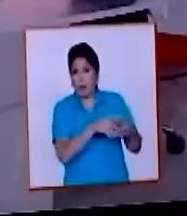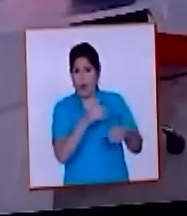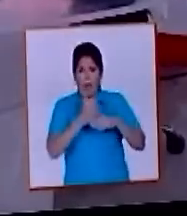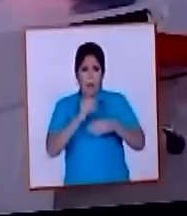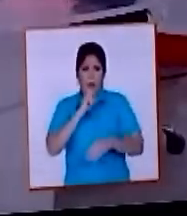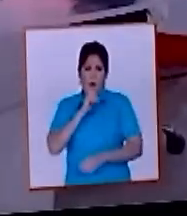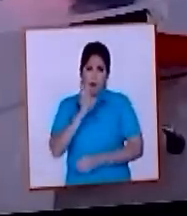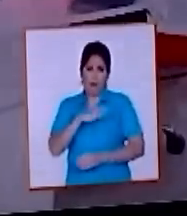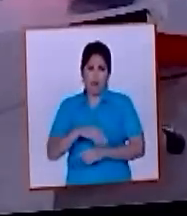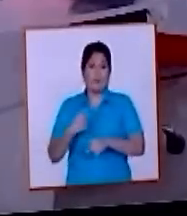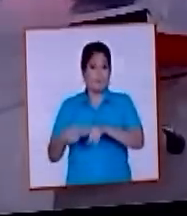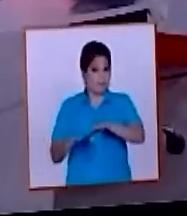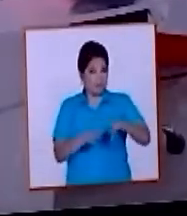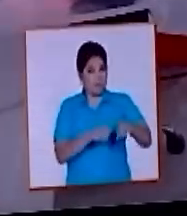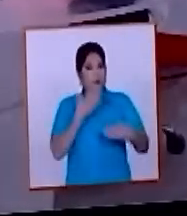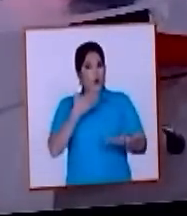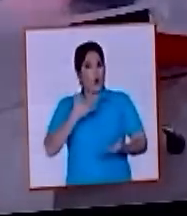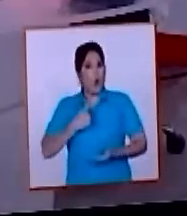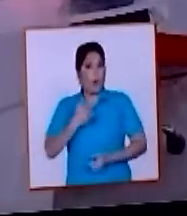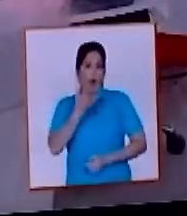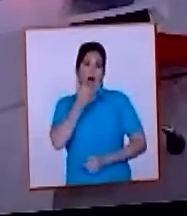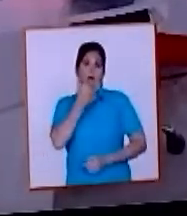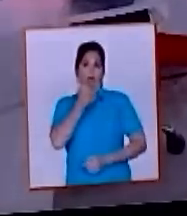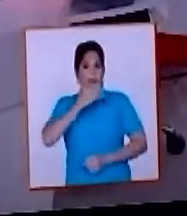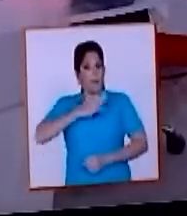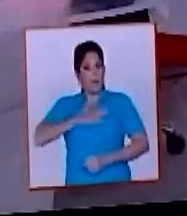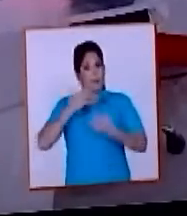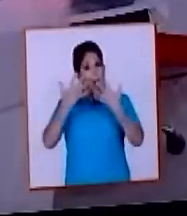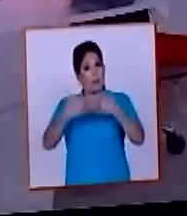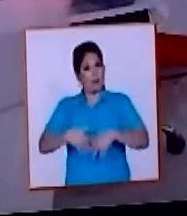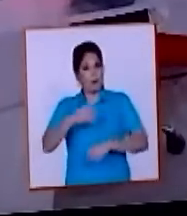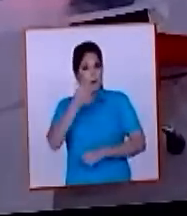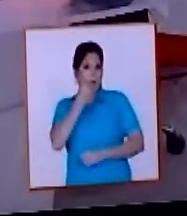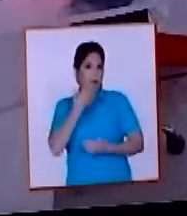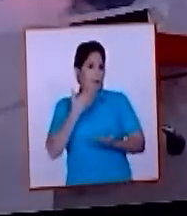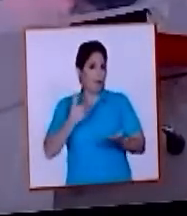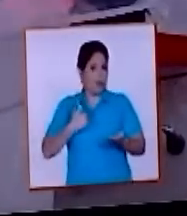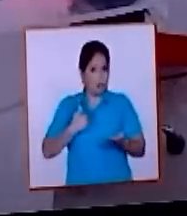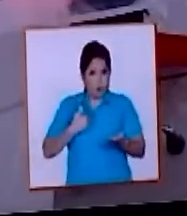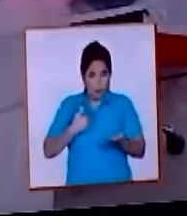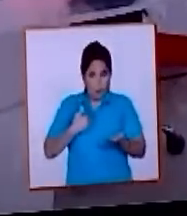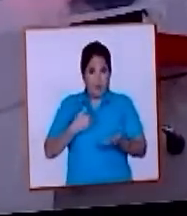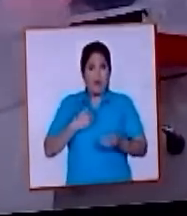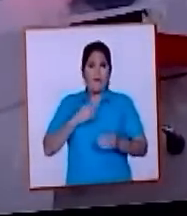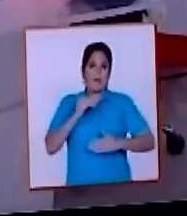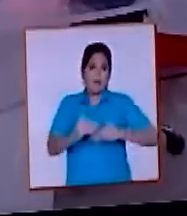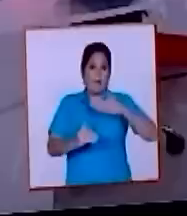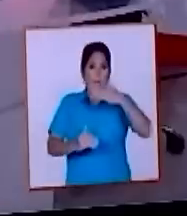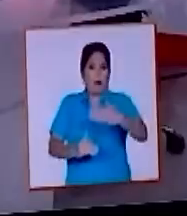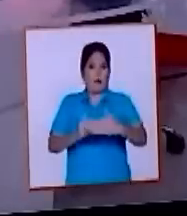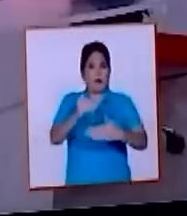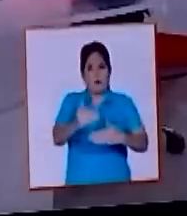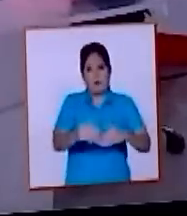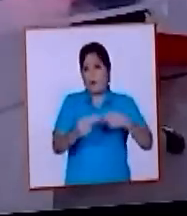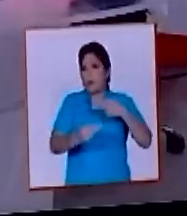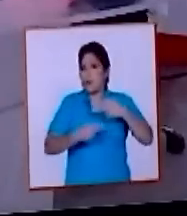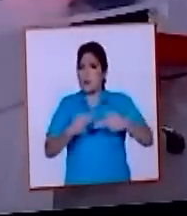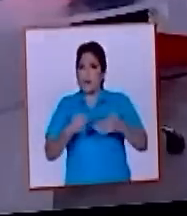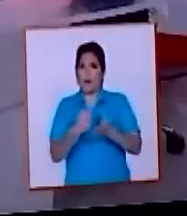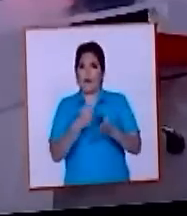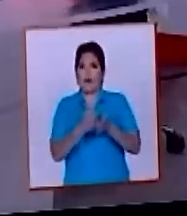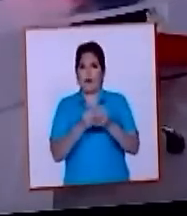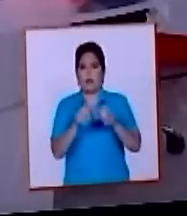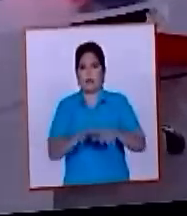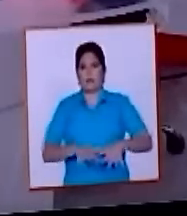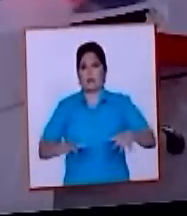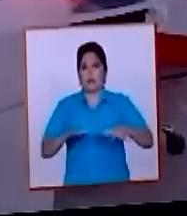alimentaria cubana en en la propia industria alimentaria Y qué pasos se han dado para poder enfrentar ese desafío sí